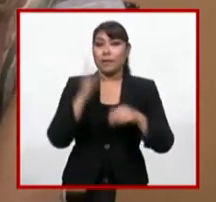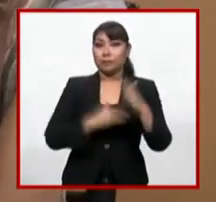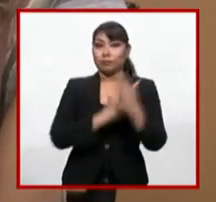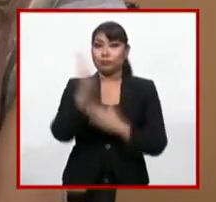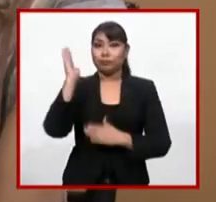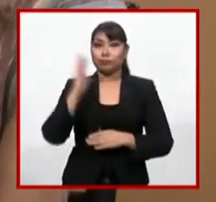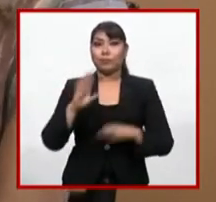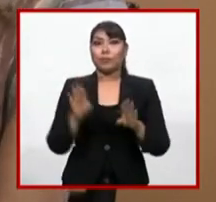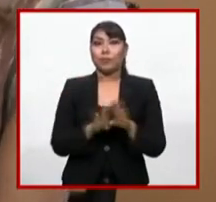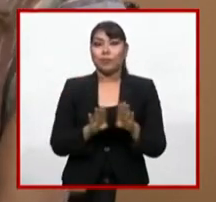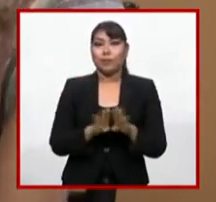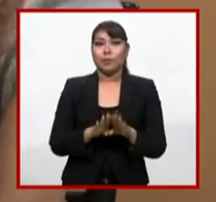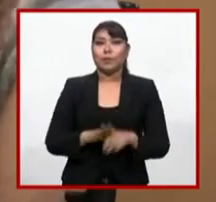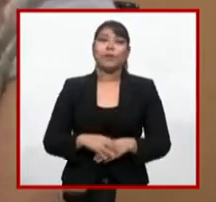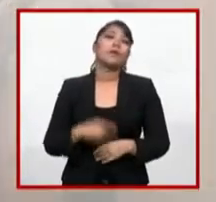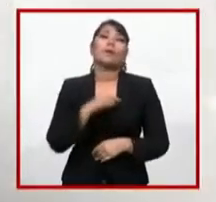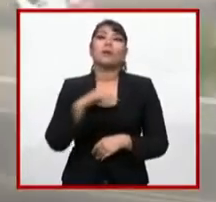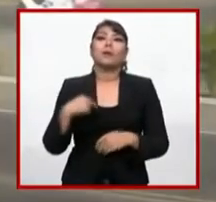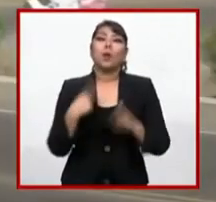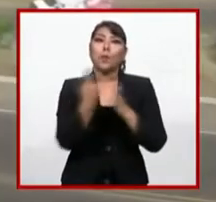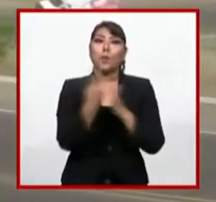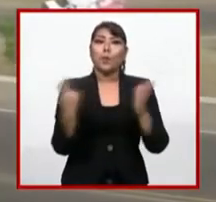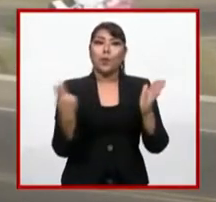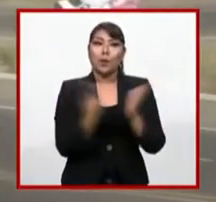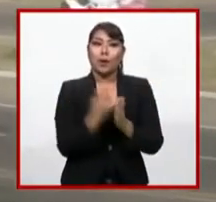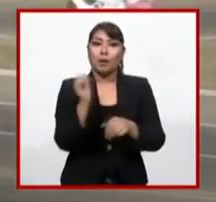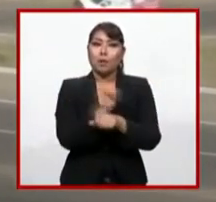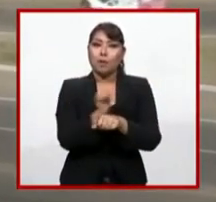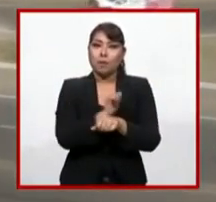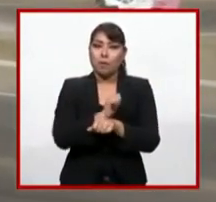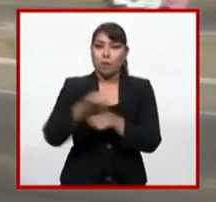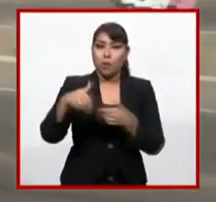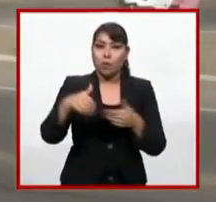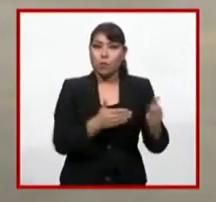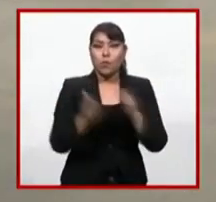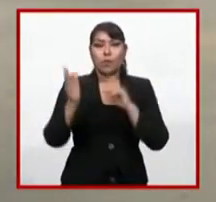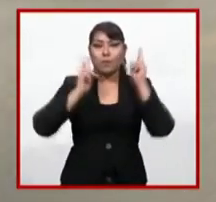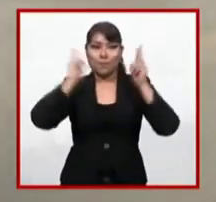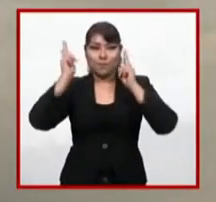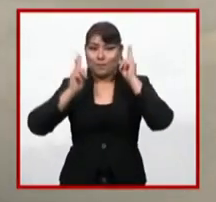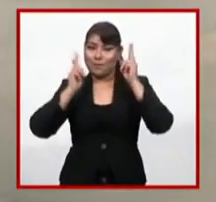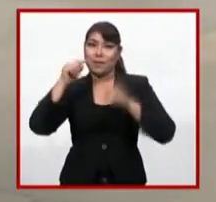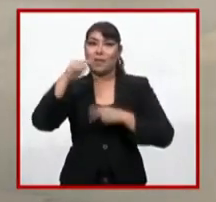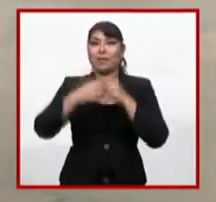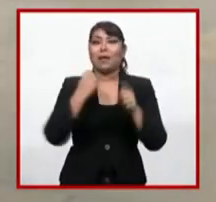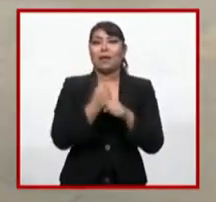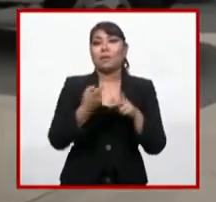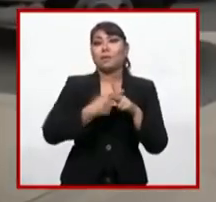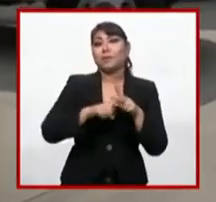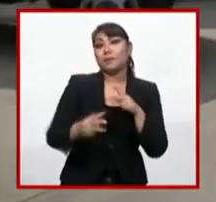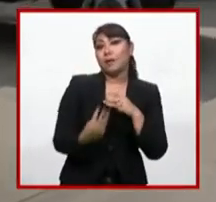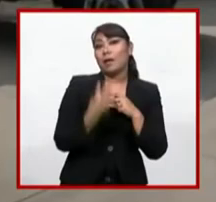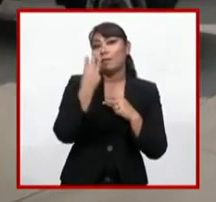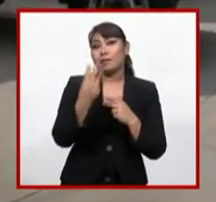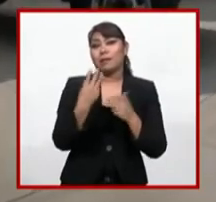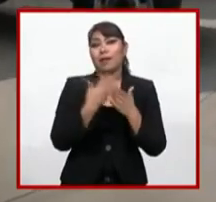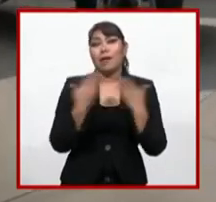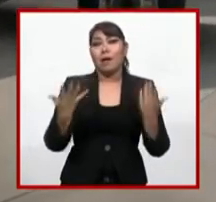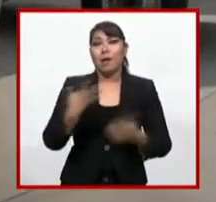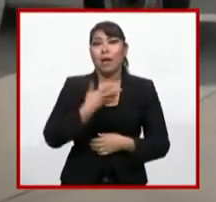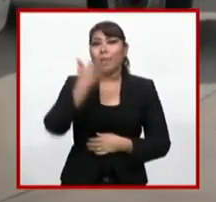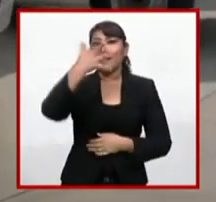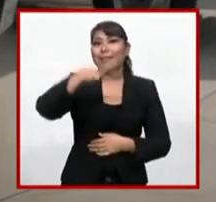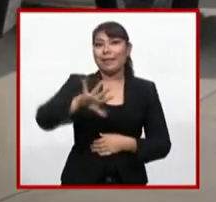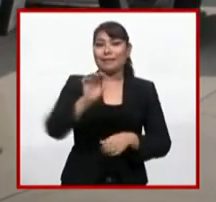que aumentamos nuestro programa de unidades móviles. Este año iniciamos con solamente 3. Hoy contamos con